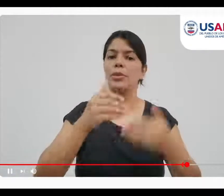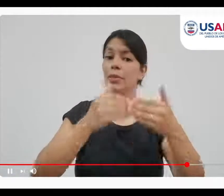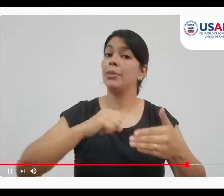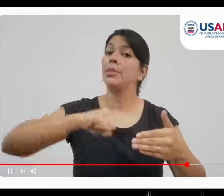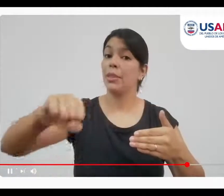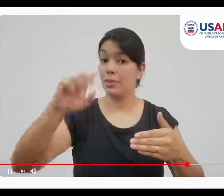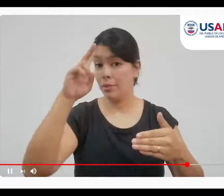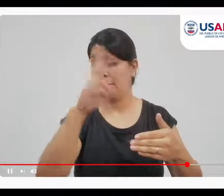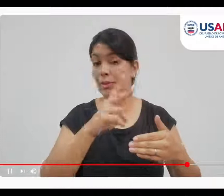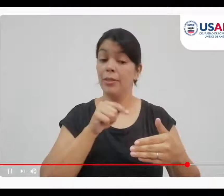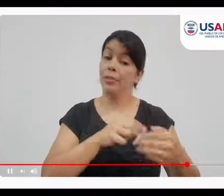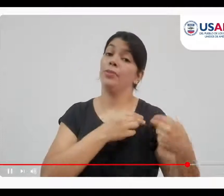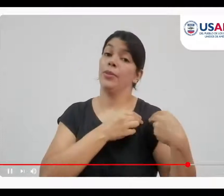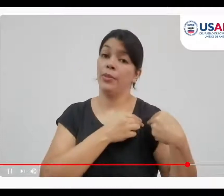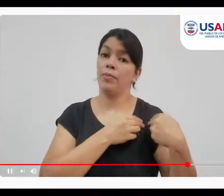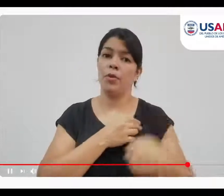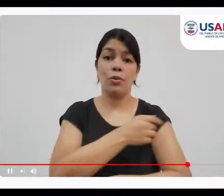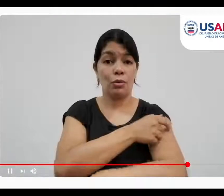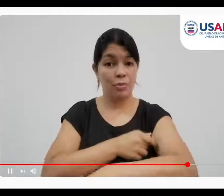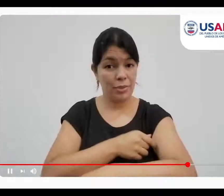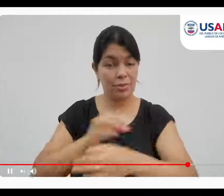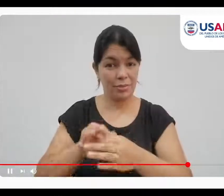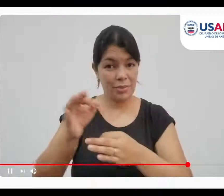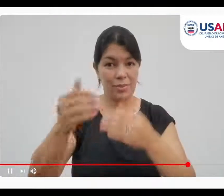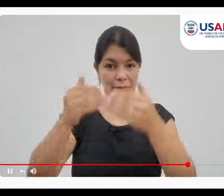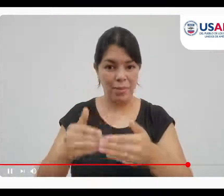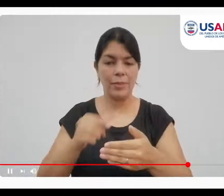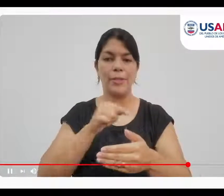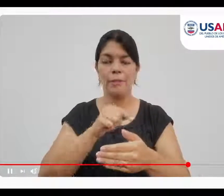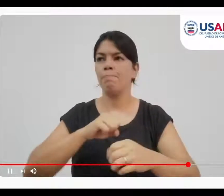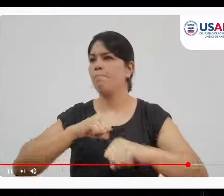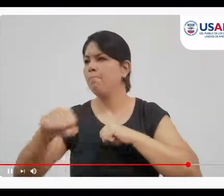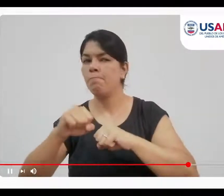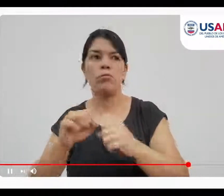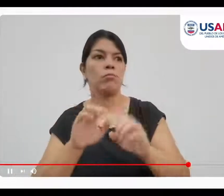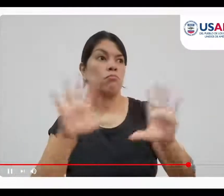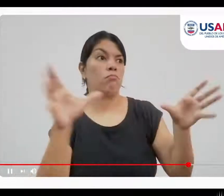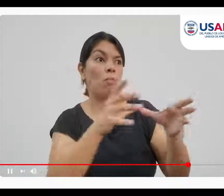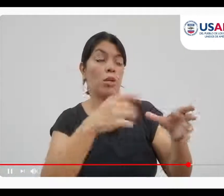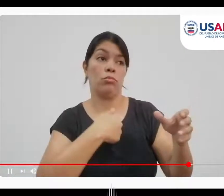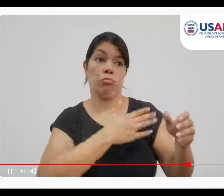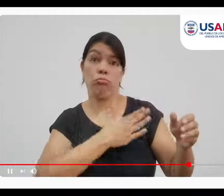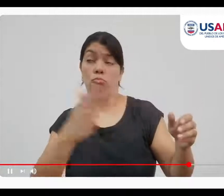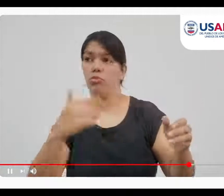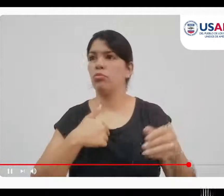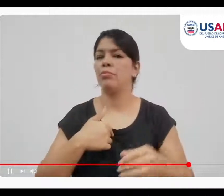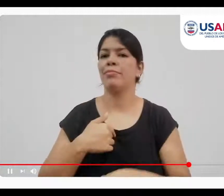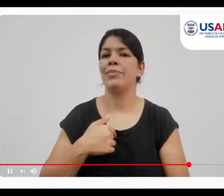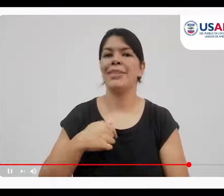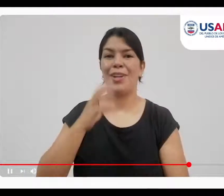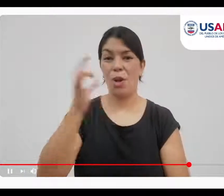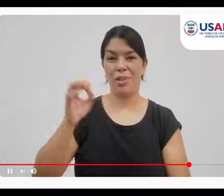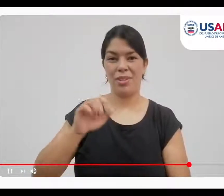discapacidad y que desde el Comité Municipal de Discapacidad actúan como protagonistas al servicio de un colectivo. Una vez entiendo mi